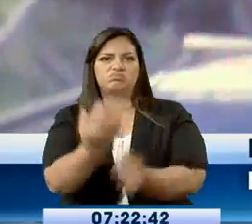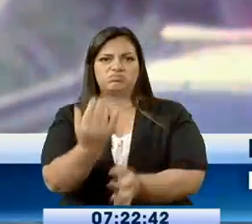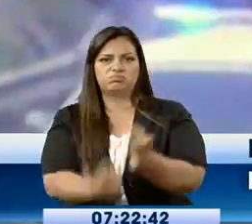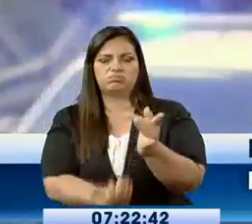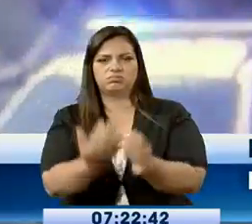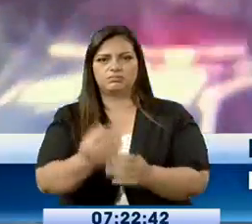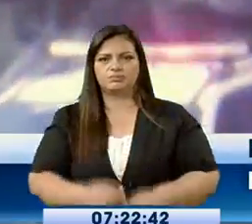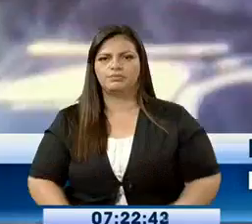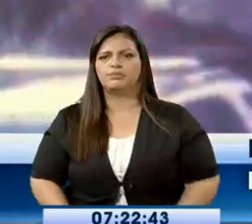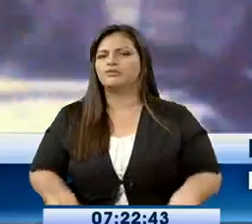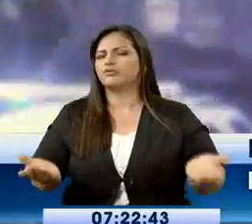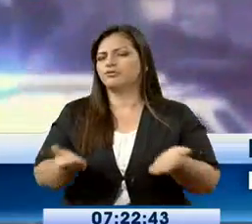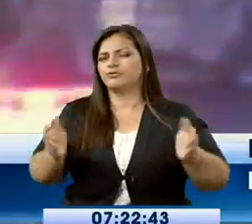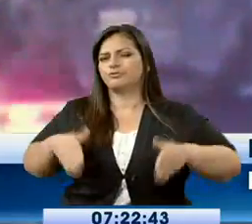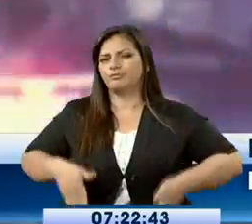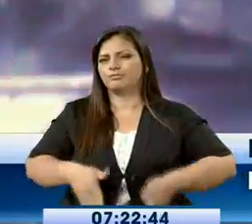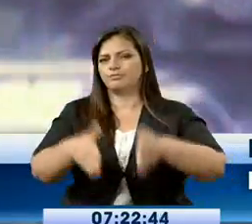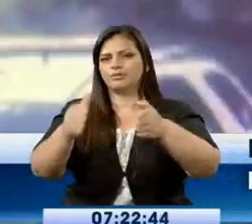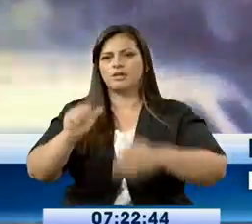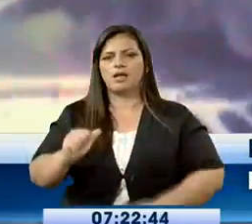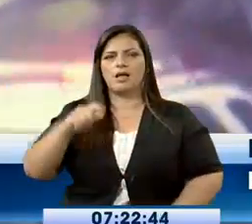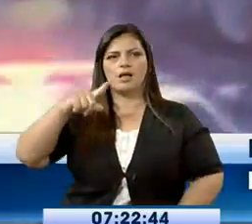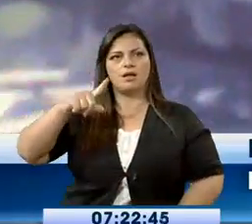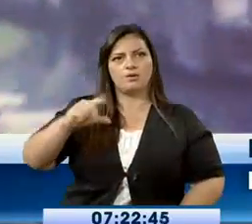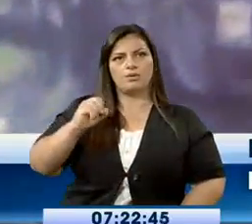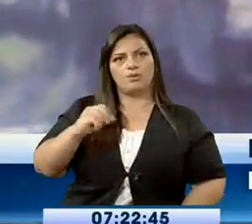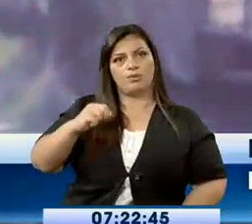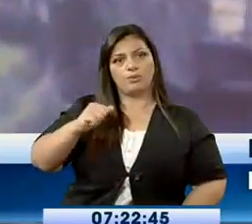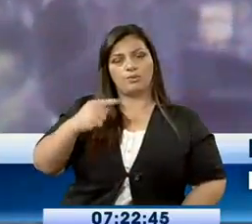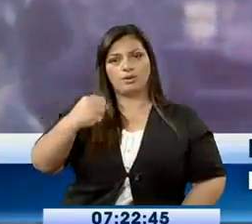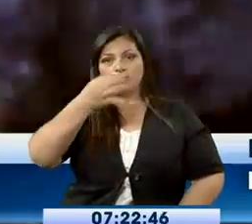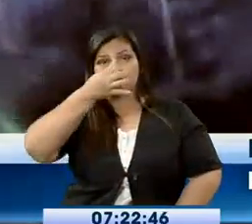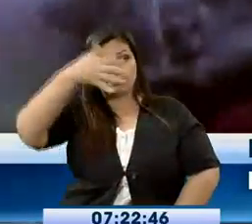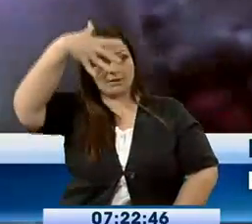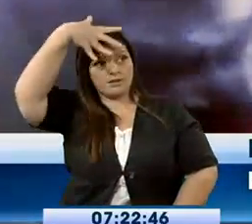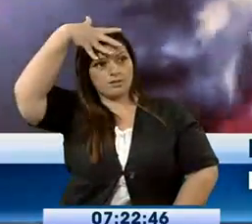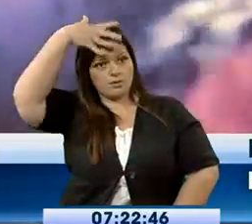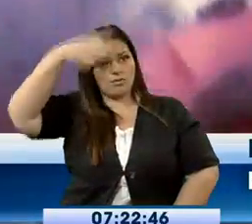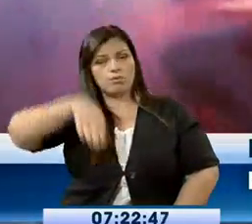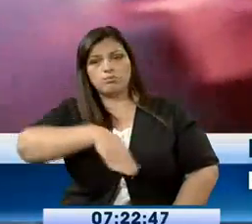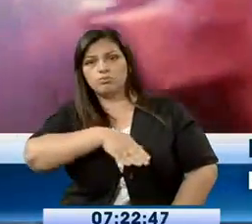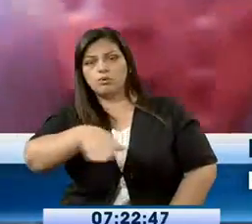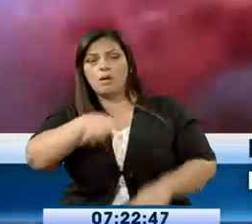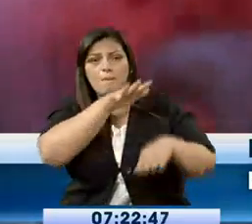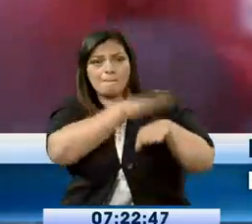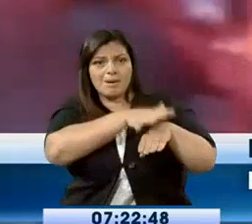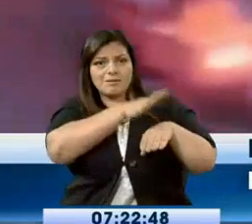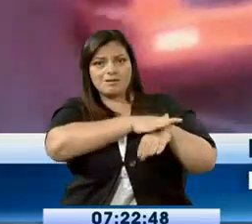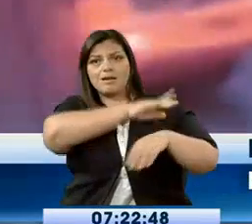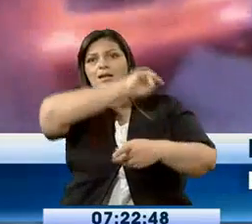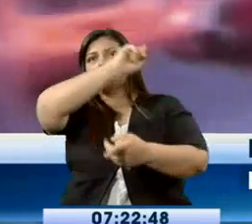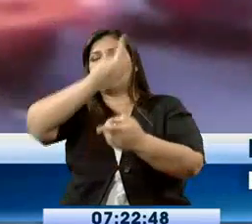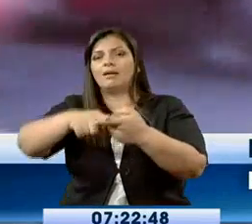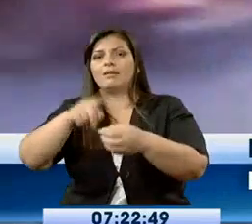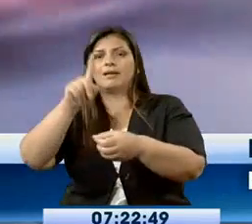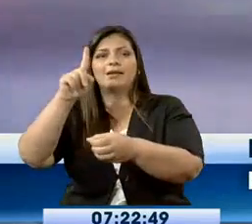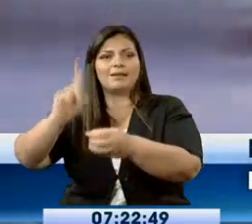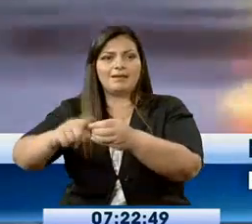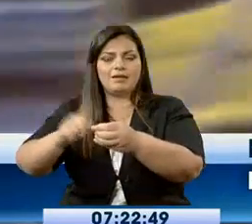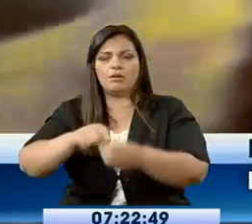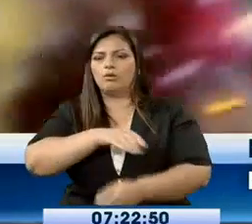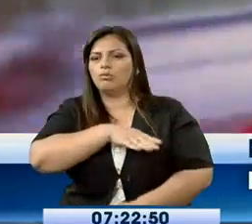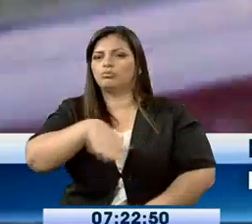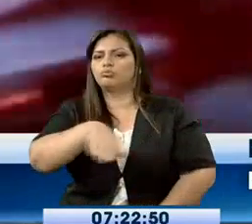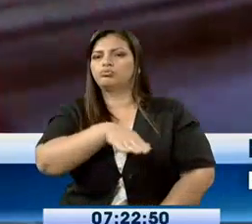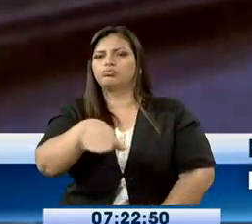en el kilómetro 36 de la vía Loax Santo Domingo. La unidad cubría la ruta Machala Quito y a una hora con algunos minutos de arribar